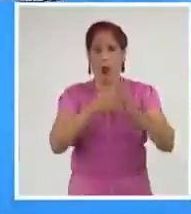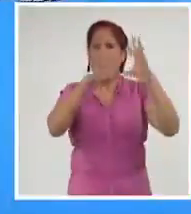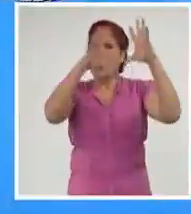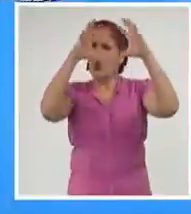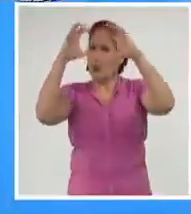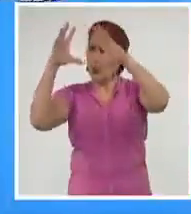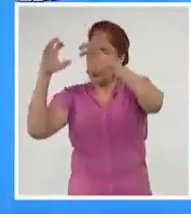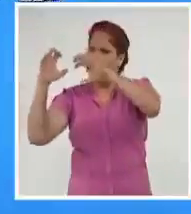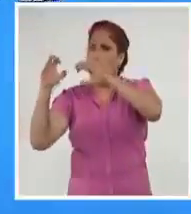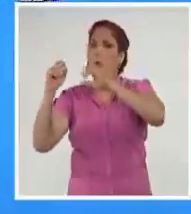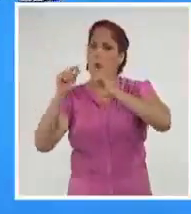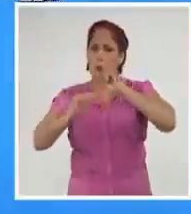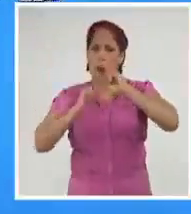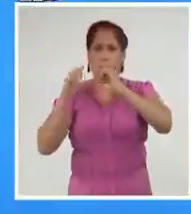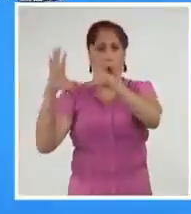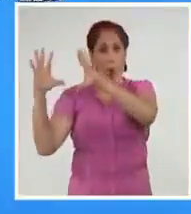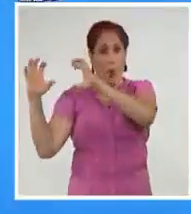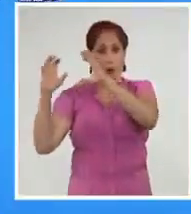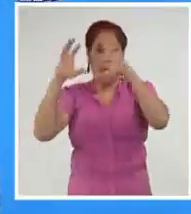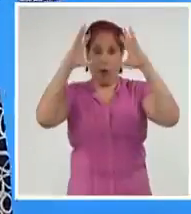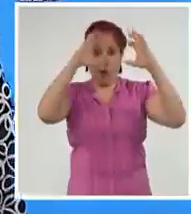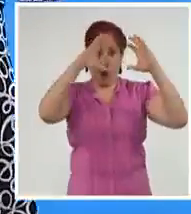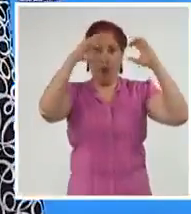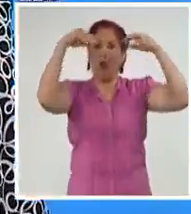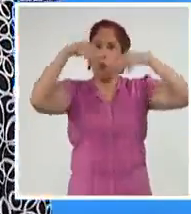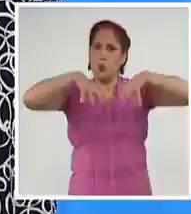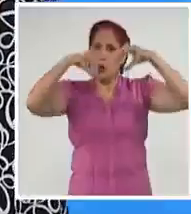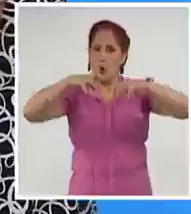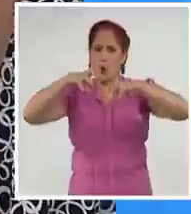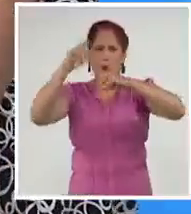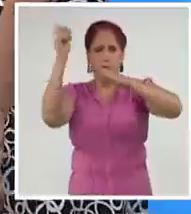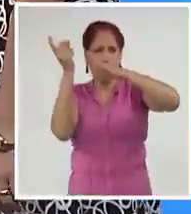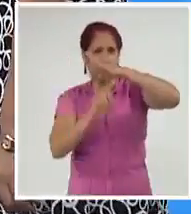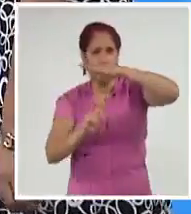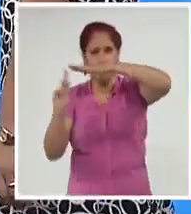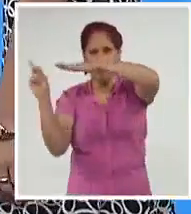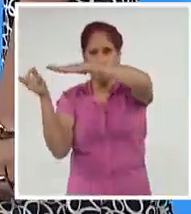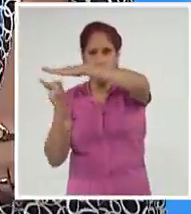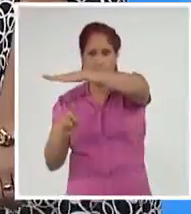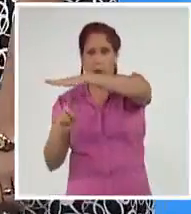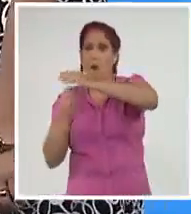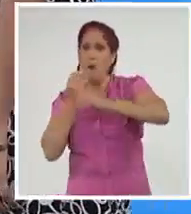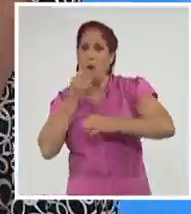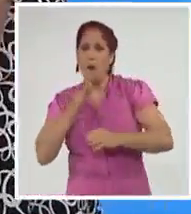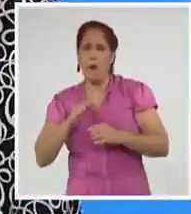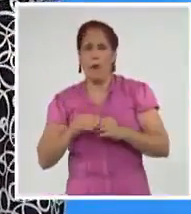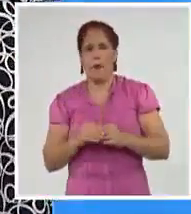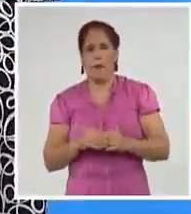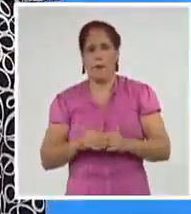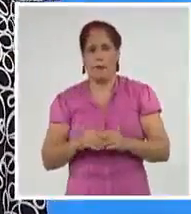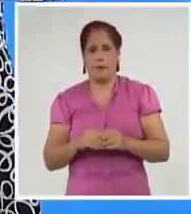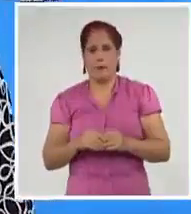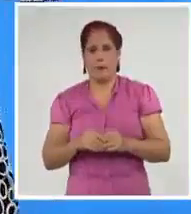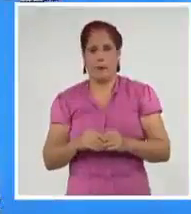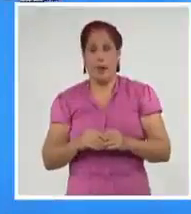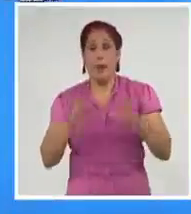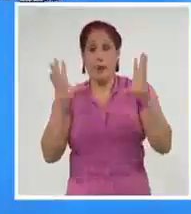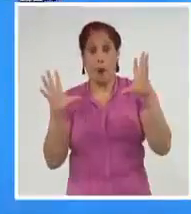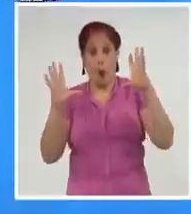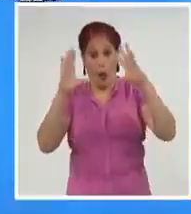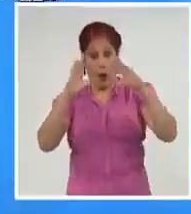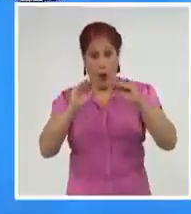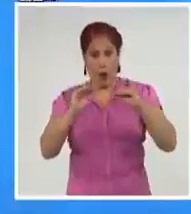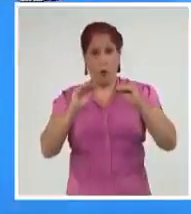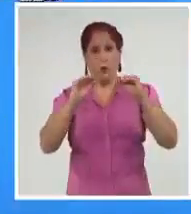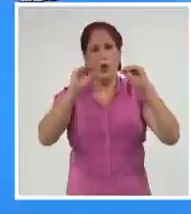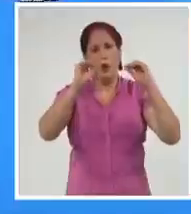se nublará en el occidente y centro con algunos chubascos y tormentas eléctricas que serán más aislados en la región oriental. En la noche estará con poca